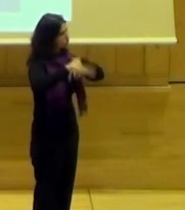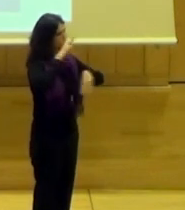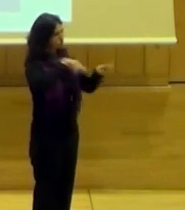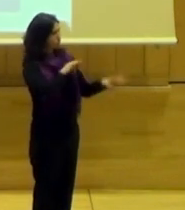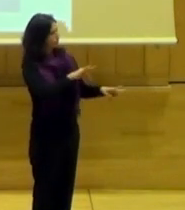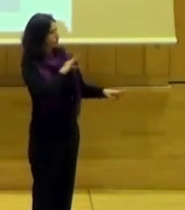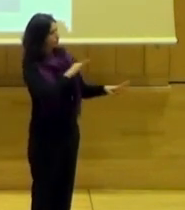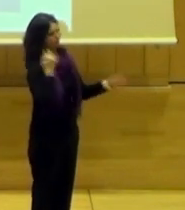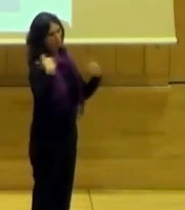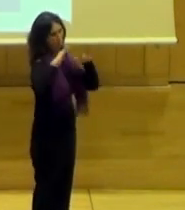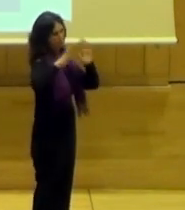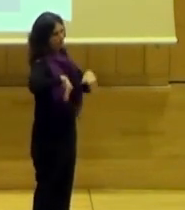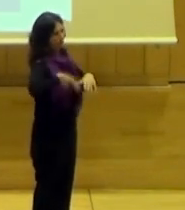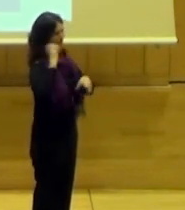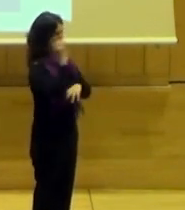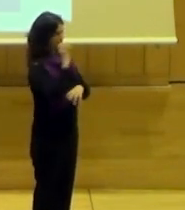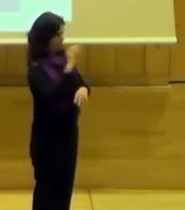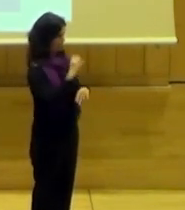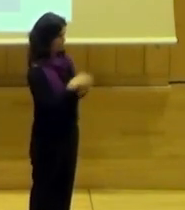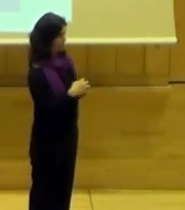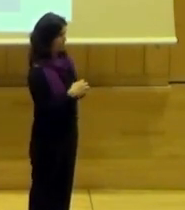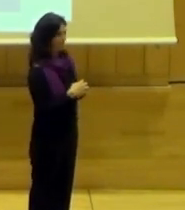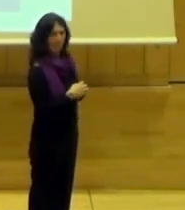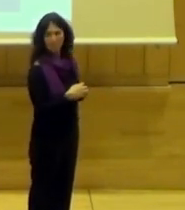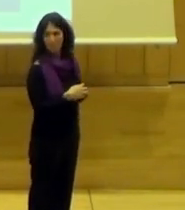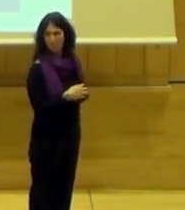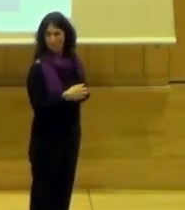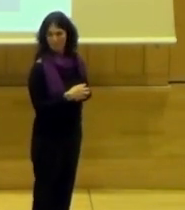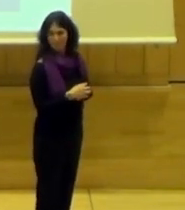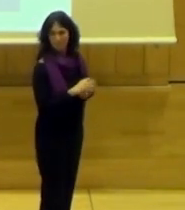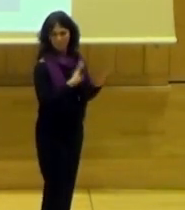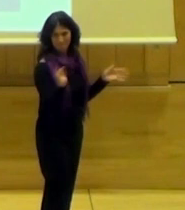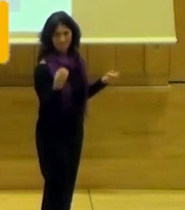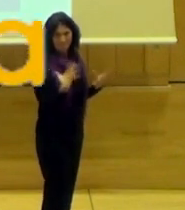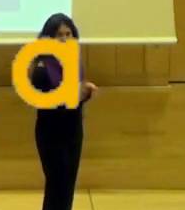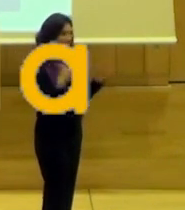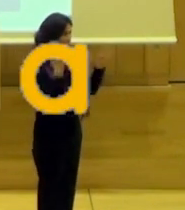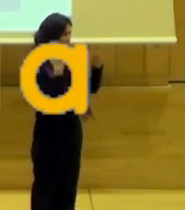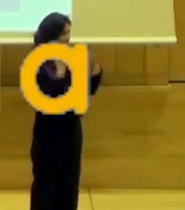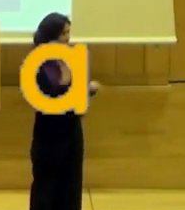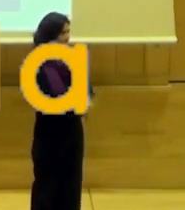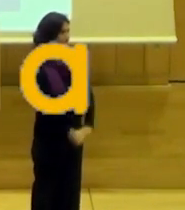reconocimientos también en la última conferencia de ERRI España. Gracias.